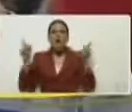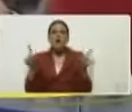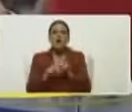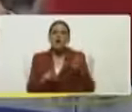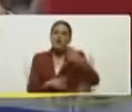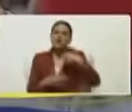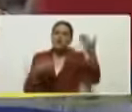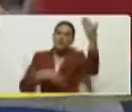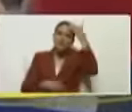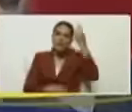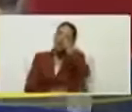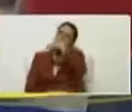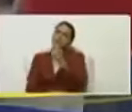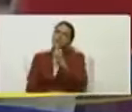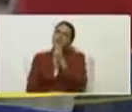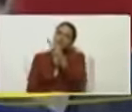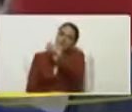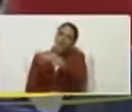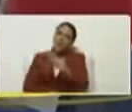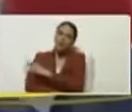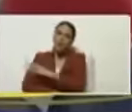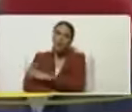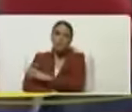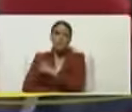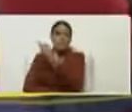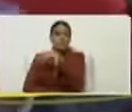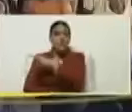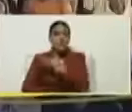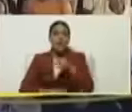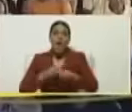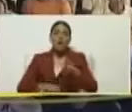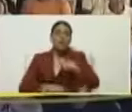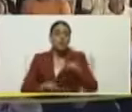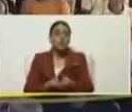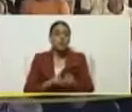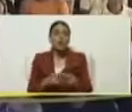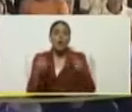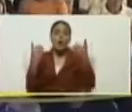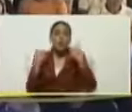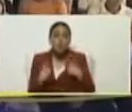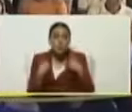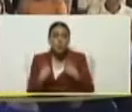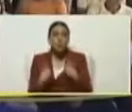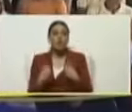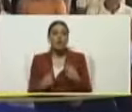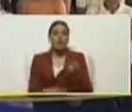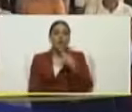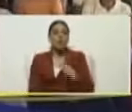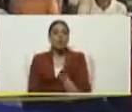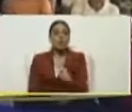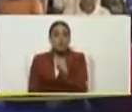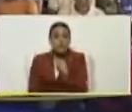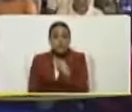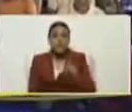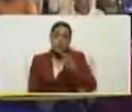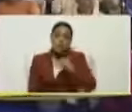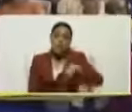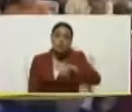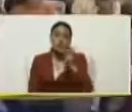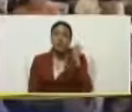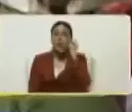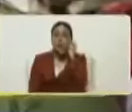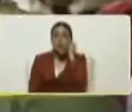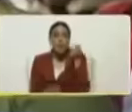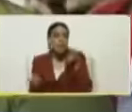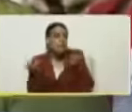por culpa que de la oposición que nosotras pasamos tantas necesidades. Pusieron a nuestros hijos, a nosotras como mujeres,